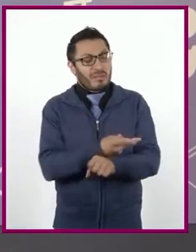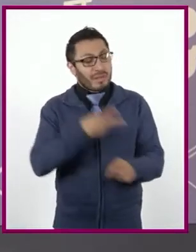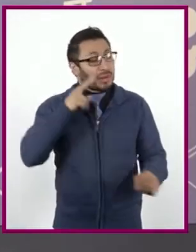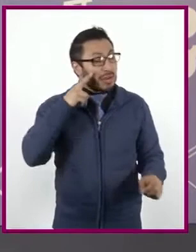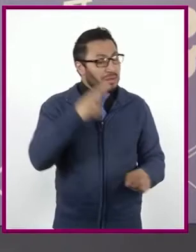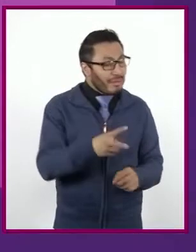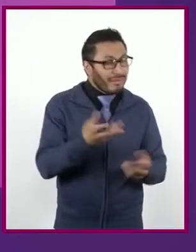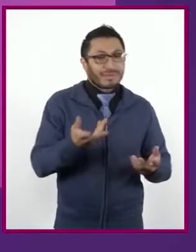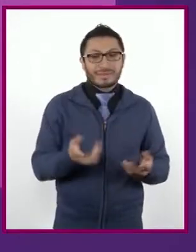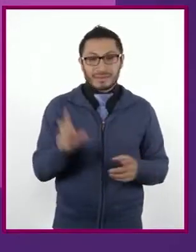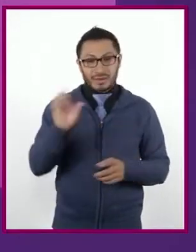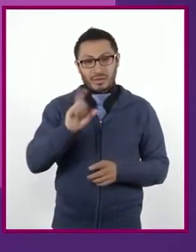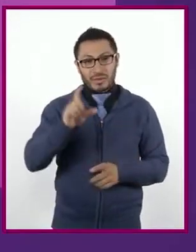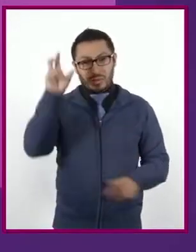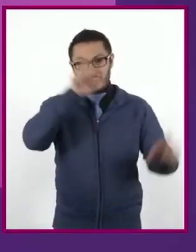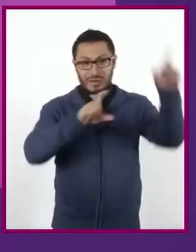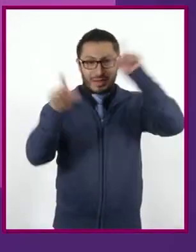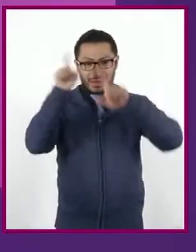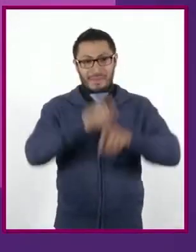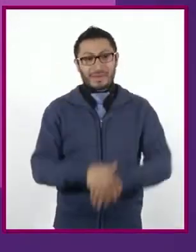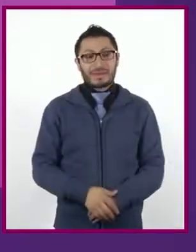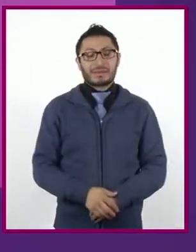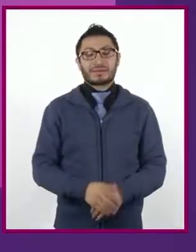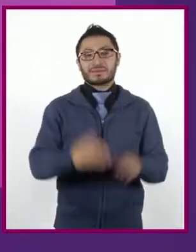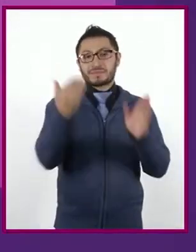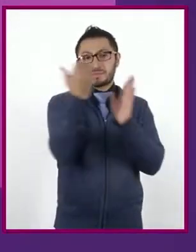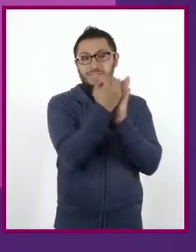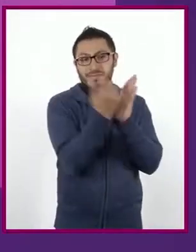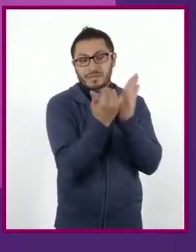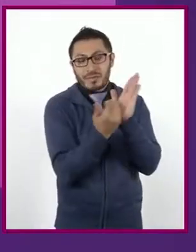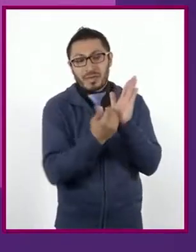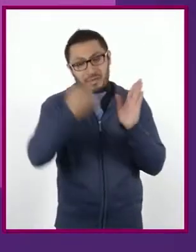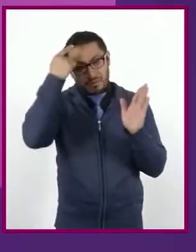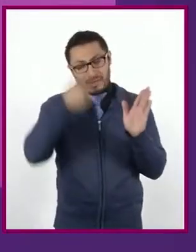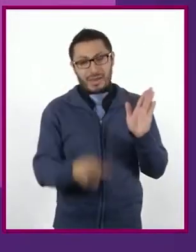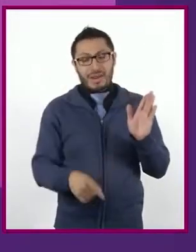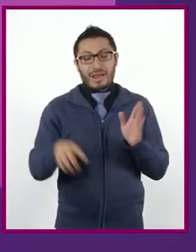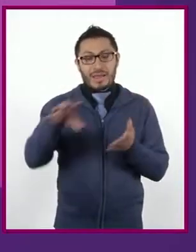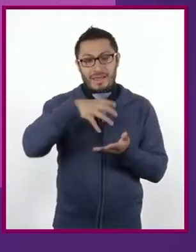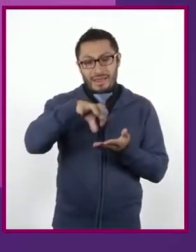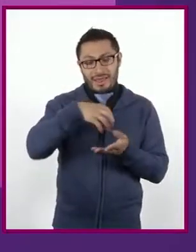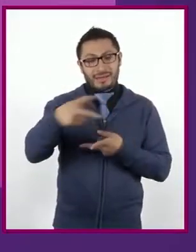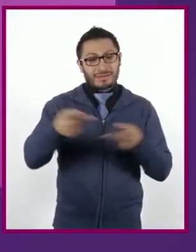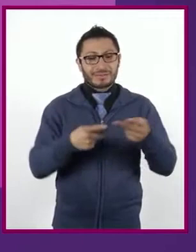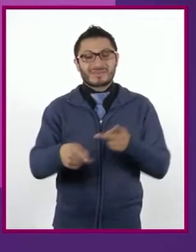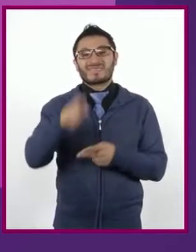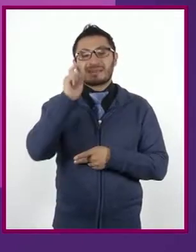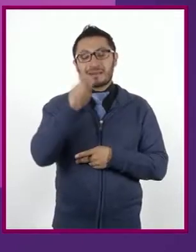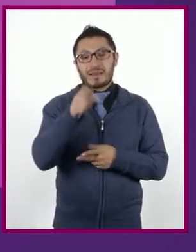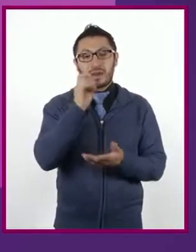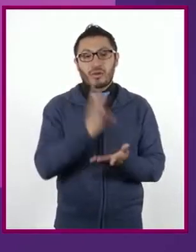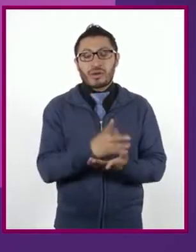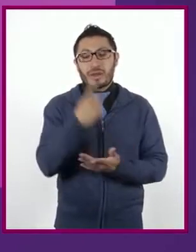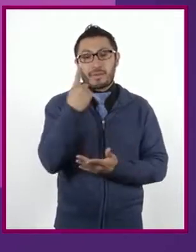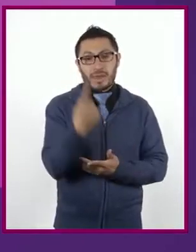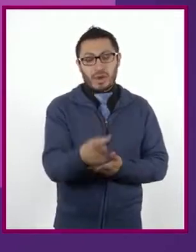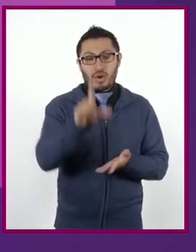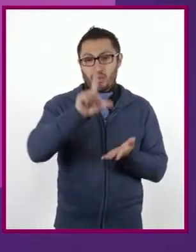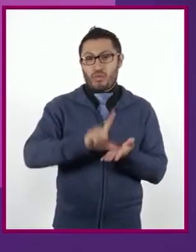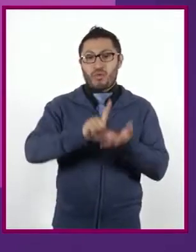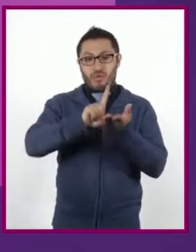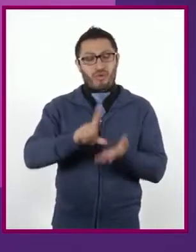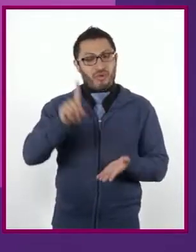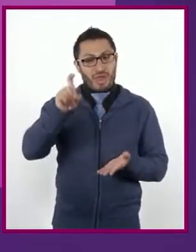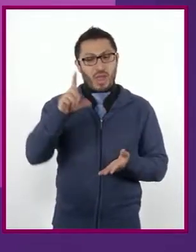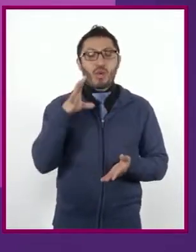química. Las instrucciones para preparar un sobre de gelatina especifican que solo debes utilizar 1 litro de